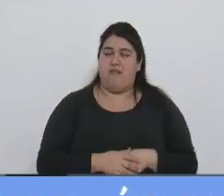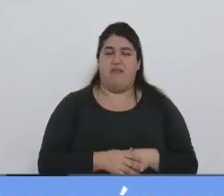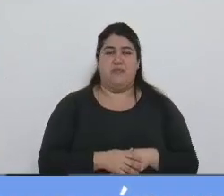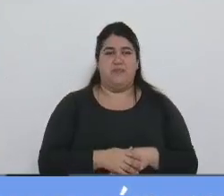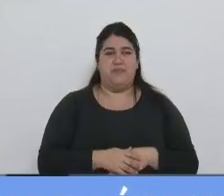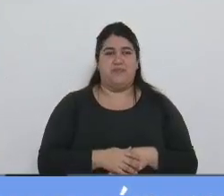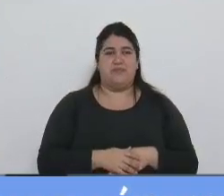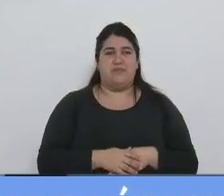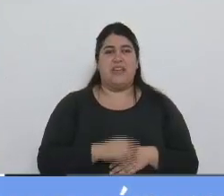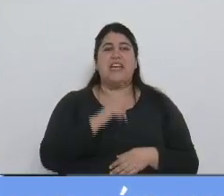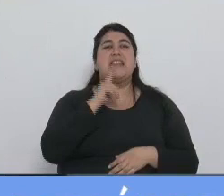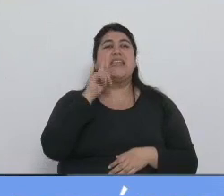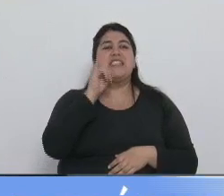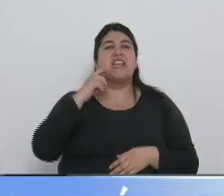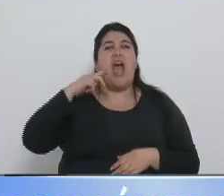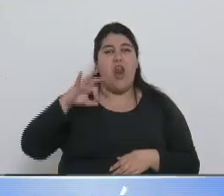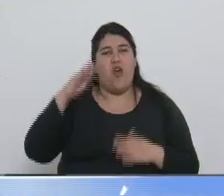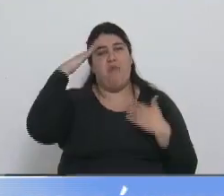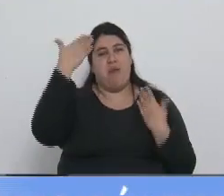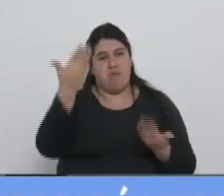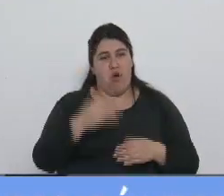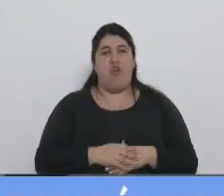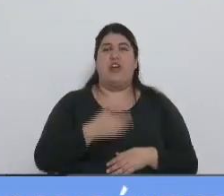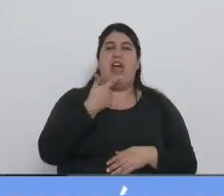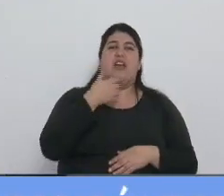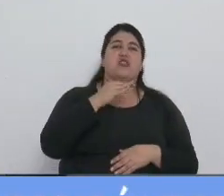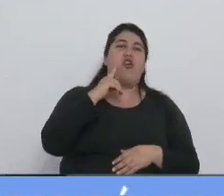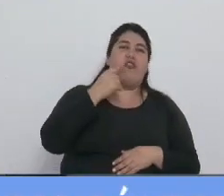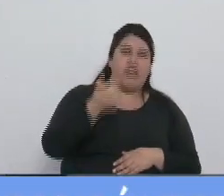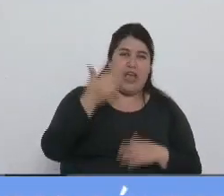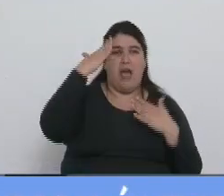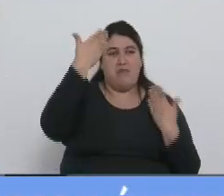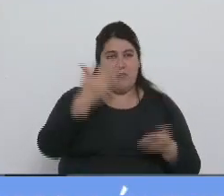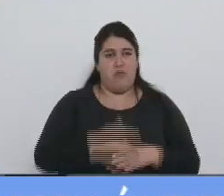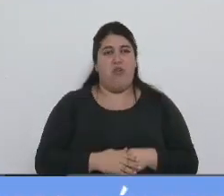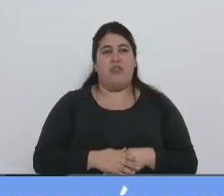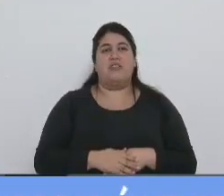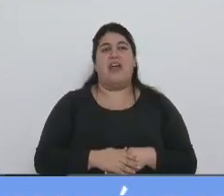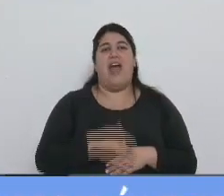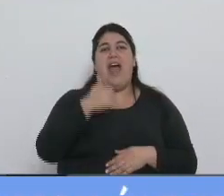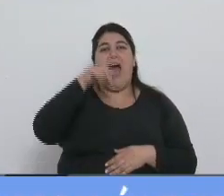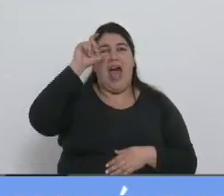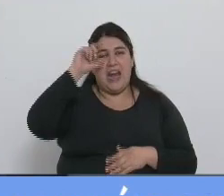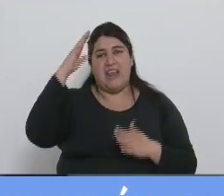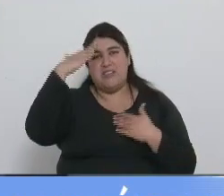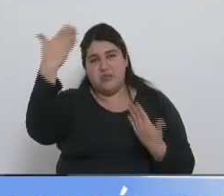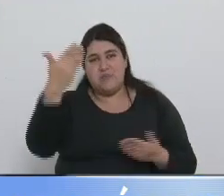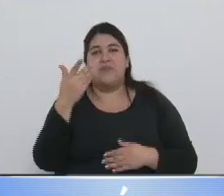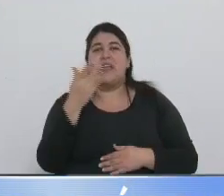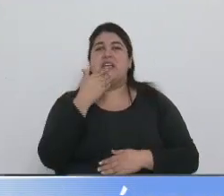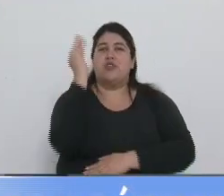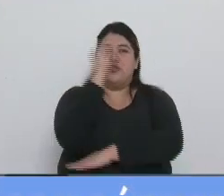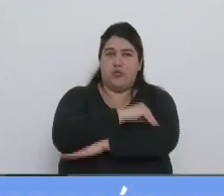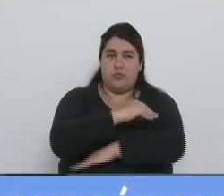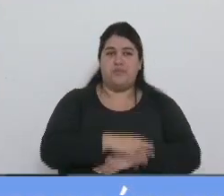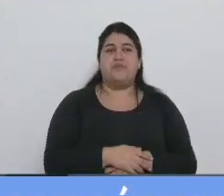En memoria de Tiziano, en memoria de Sofía, de Ale Muti, de Santa Cruz, y por la batalla